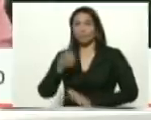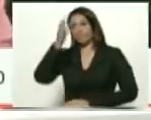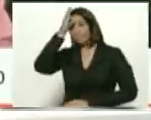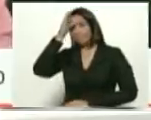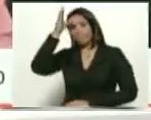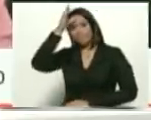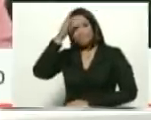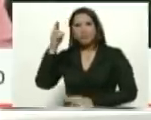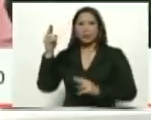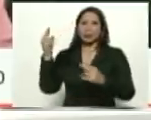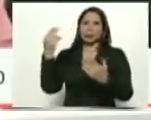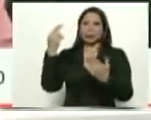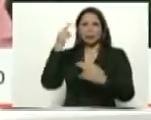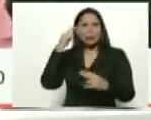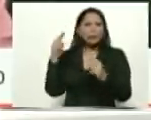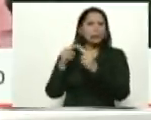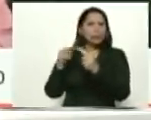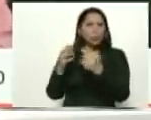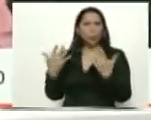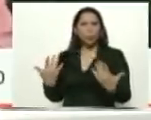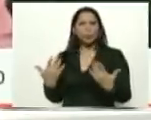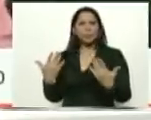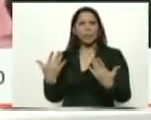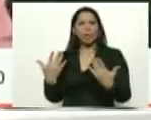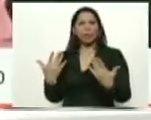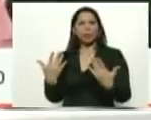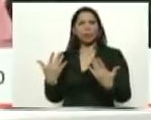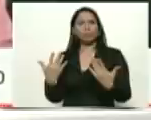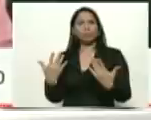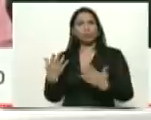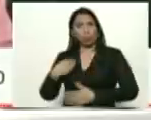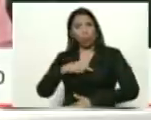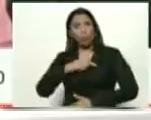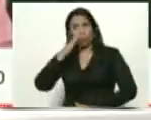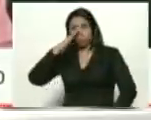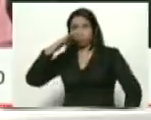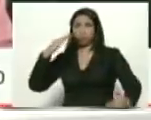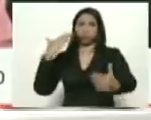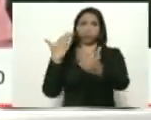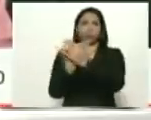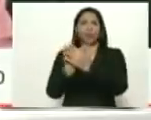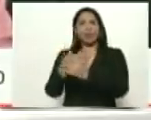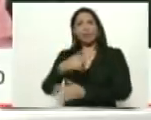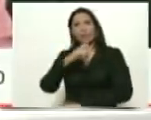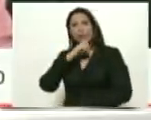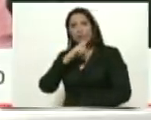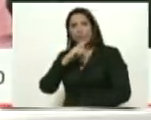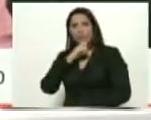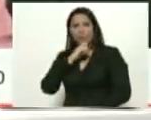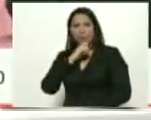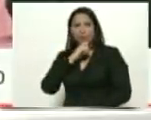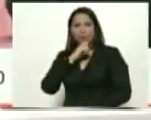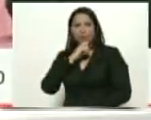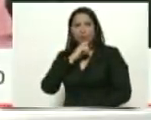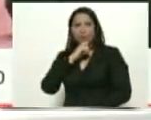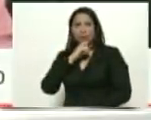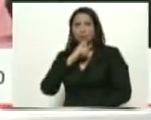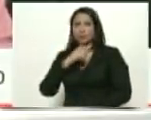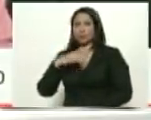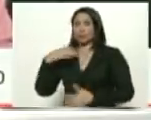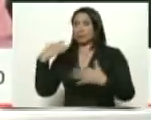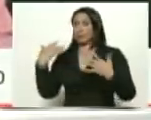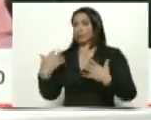Conciencia, conocimiento pleno de que estamos enfrentando circunstancias muy,